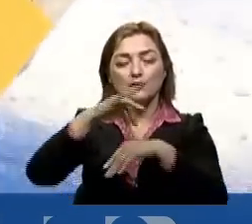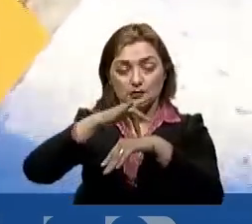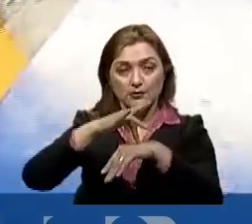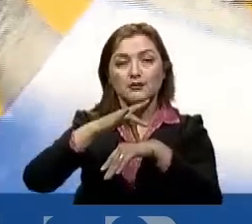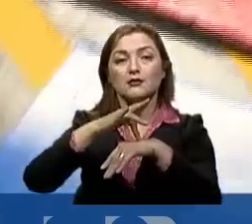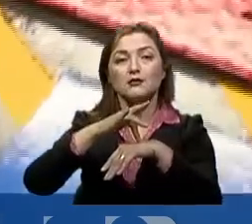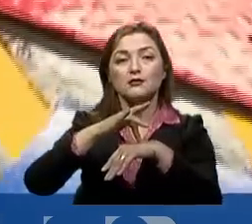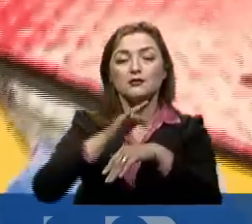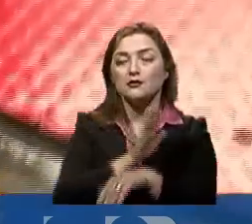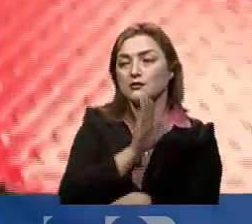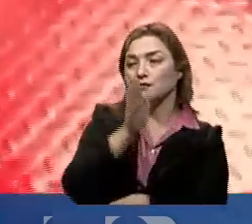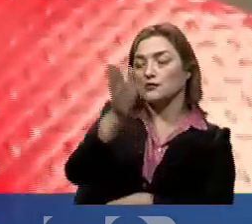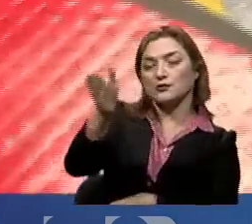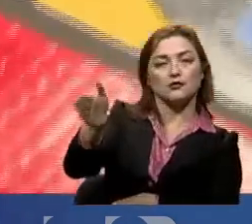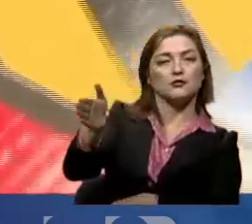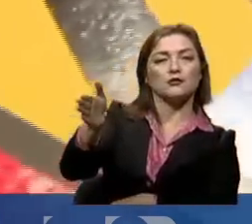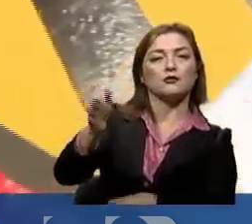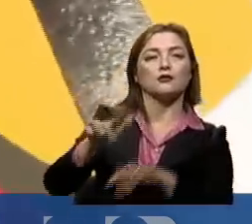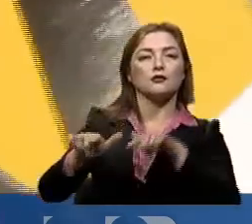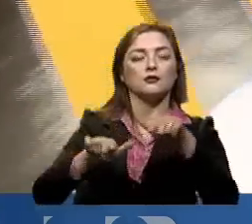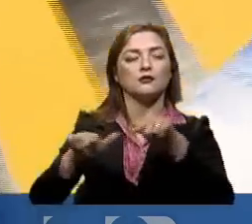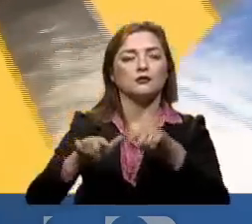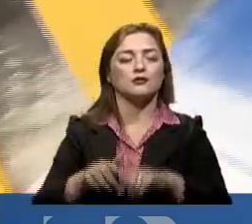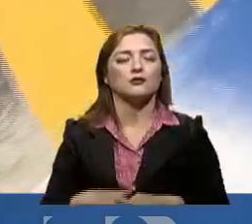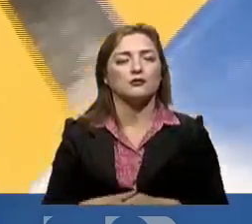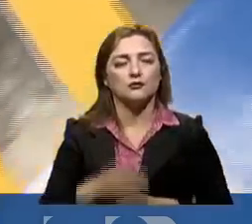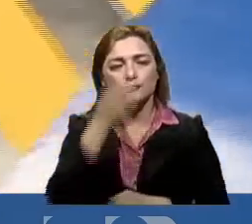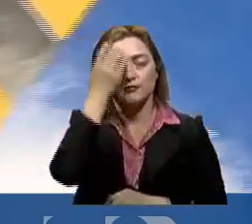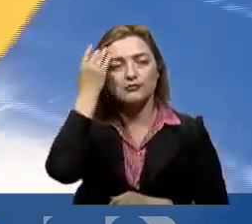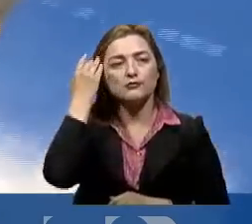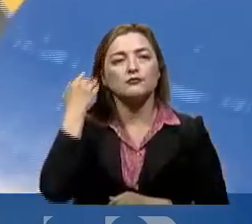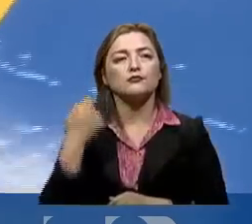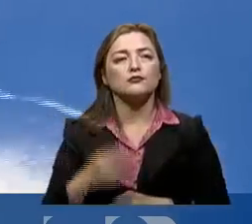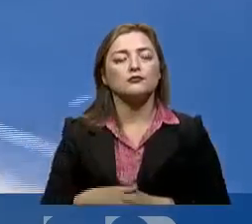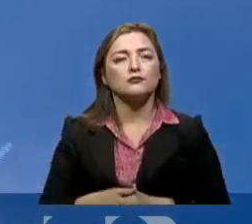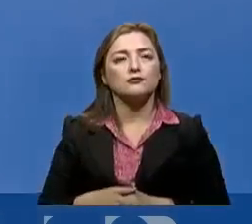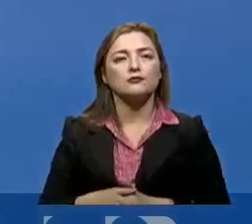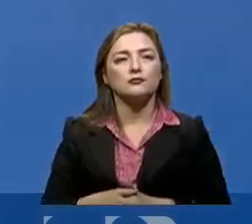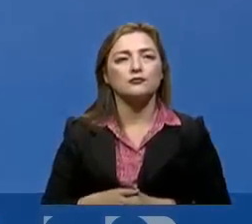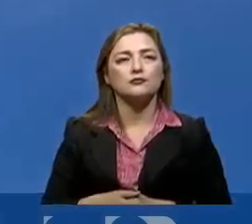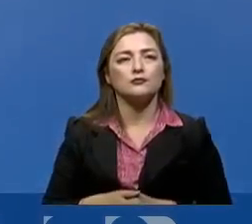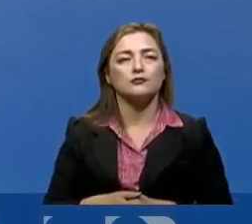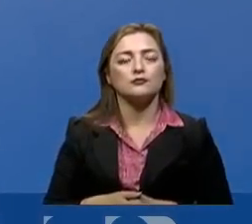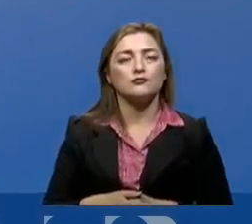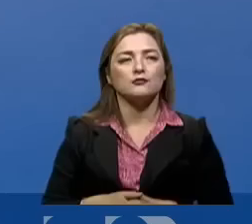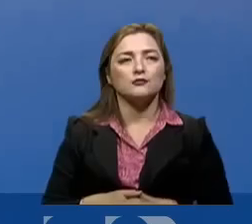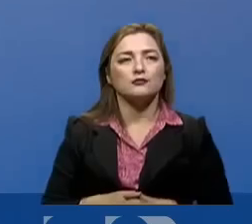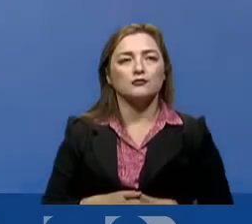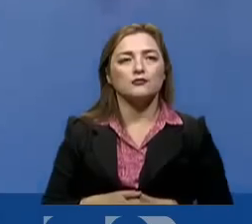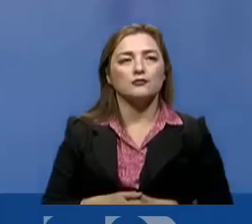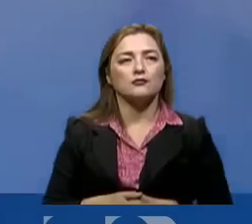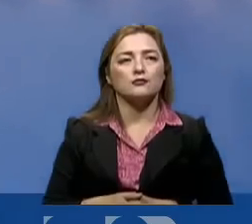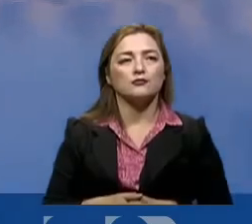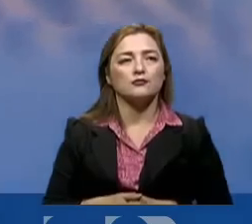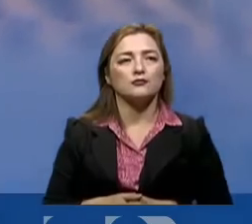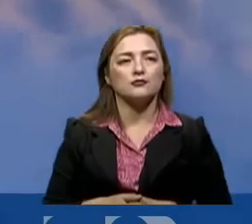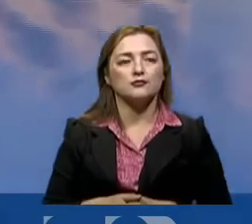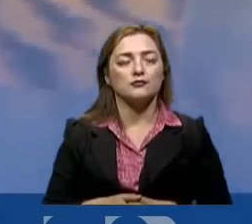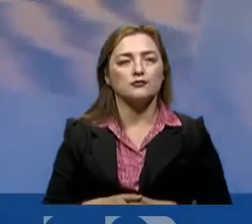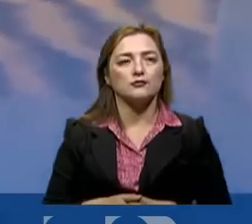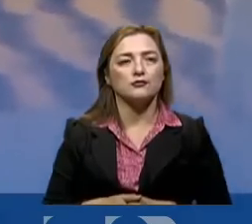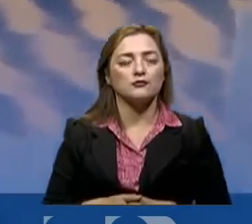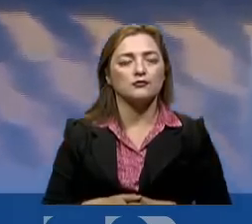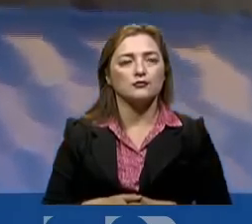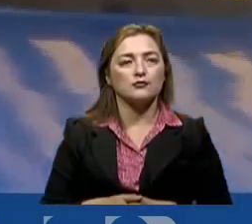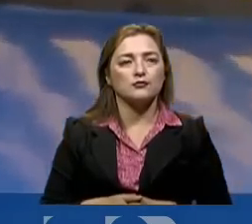cita para acudir hasta este espacio. Vamos a intentar también conversar con algunos de los usuarios que a esta hora ya se encuentran